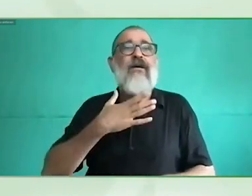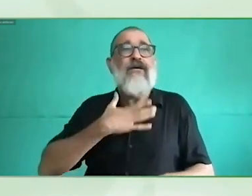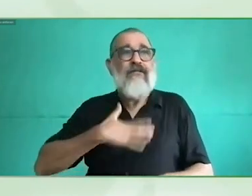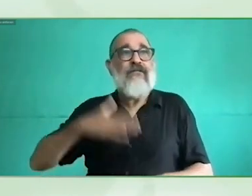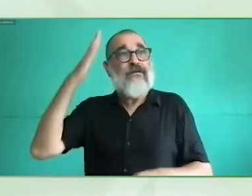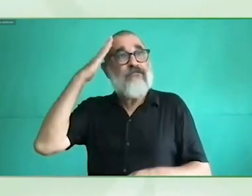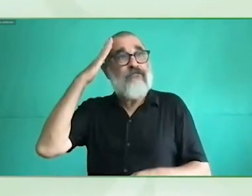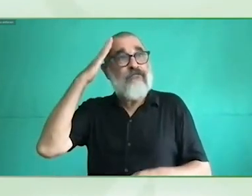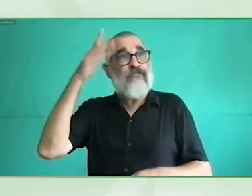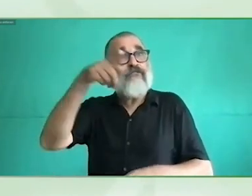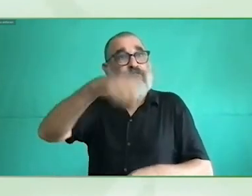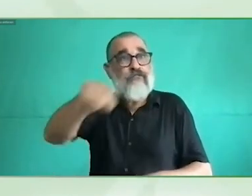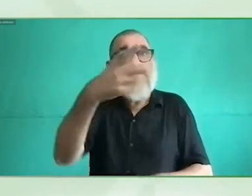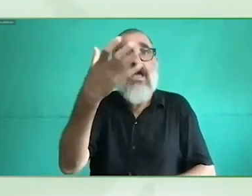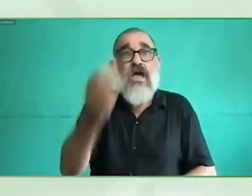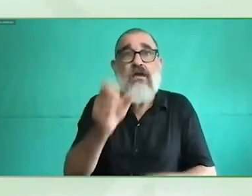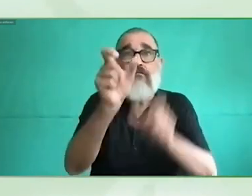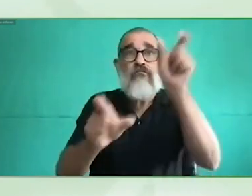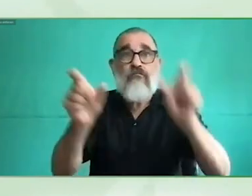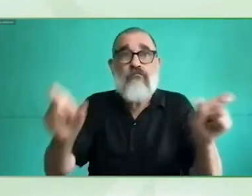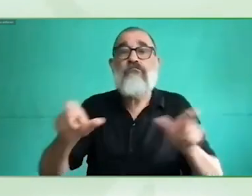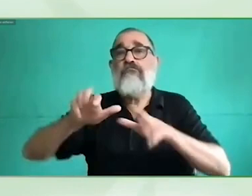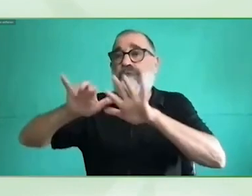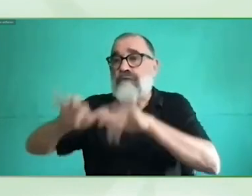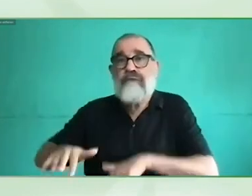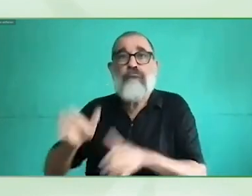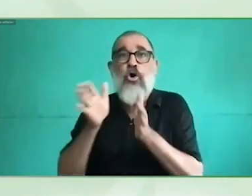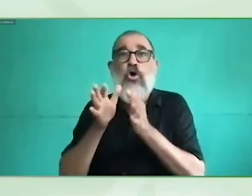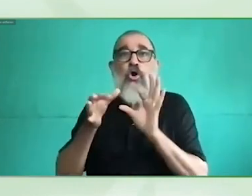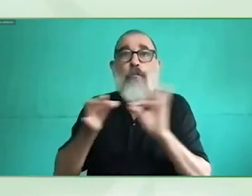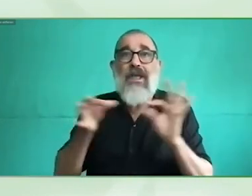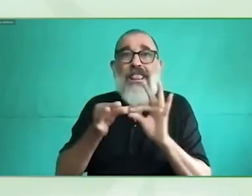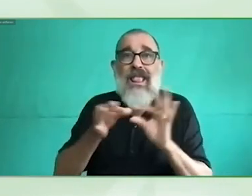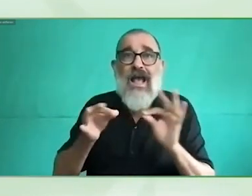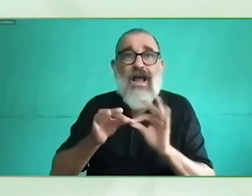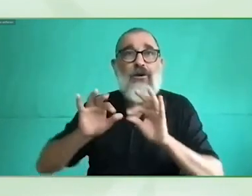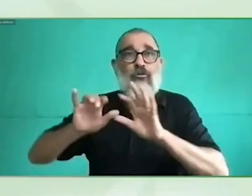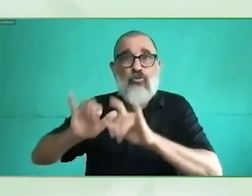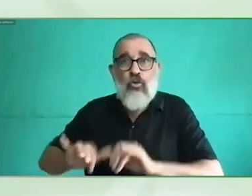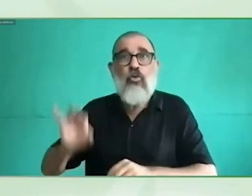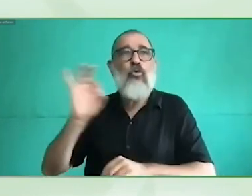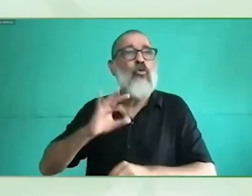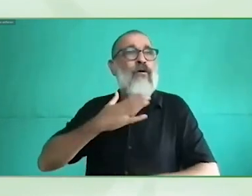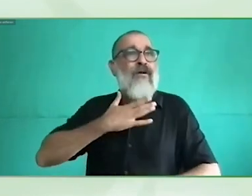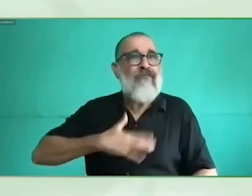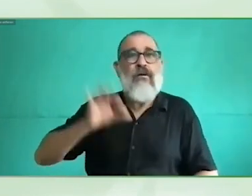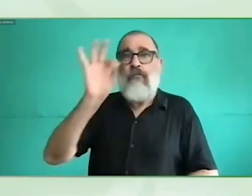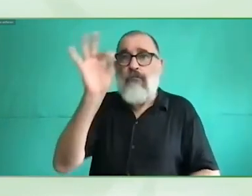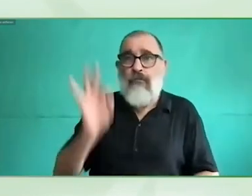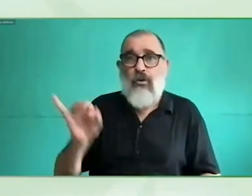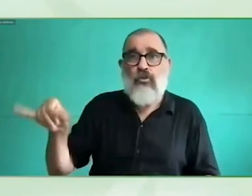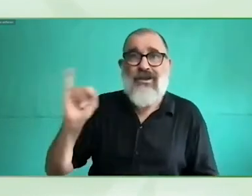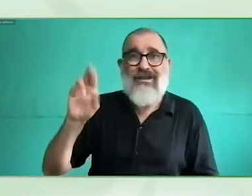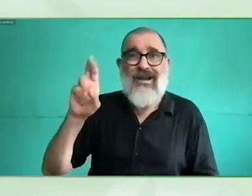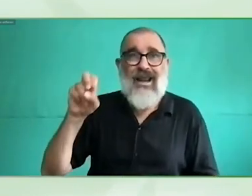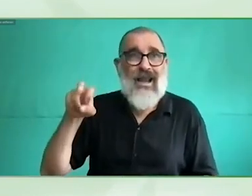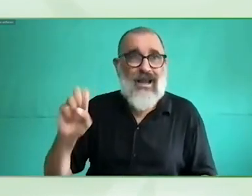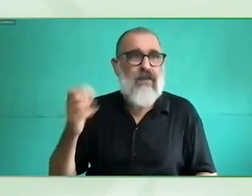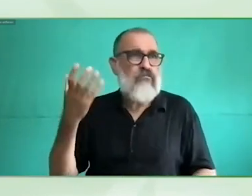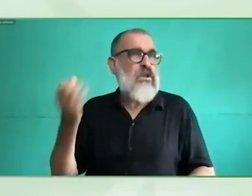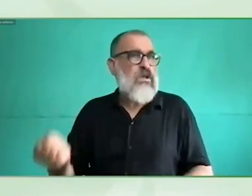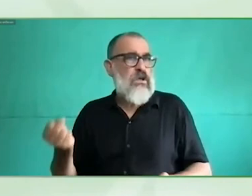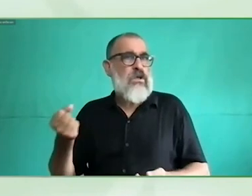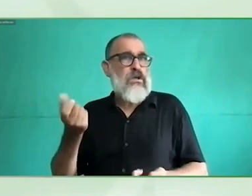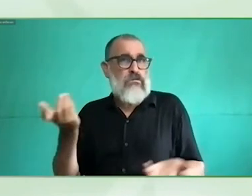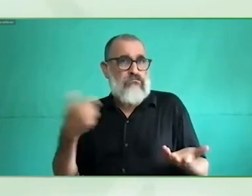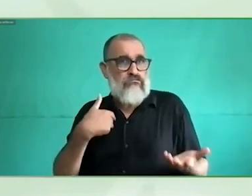tiene dos títulos profesionales si no me equivoco y está estudiando su máster entonces hoy día el acceso